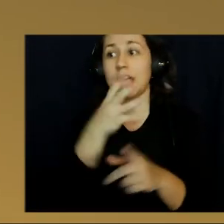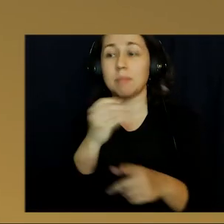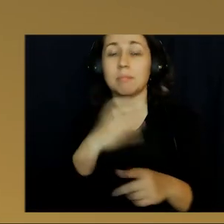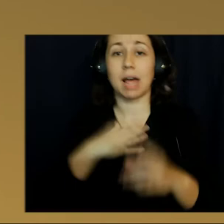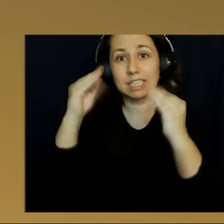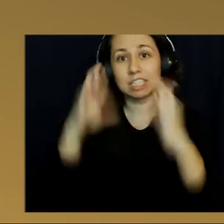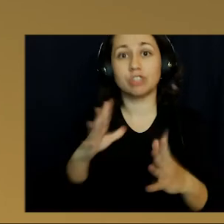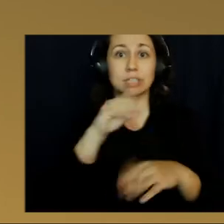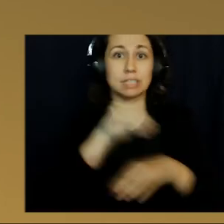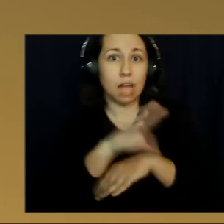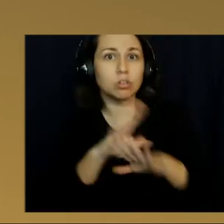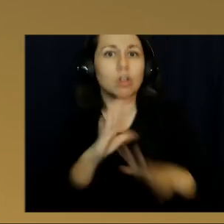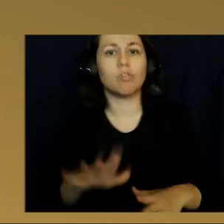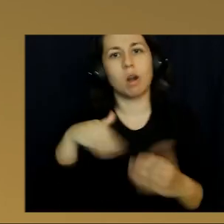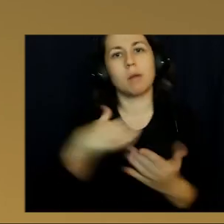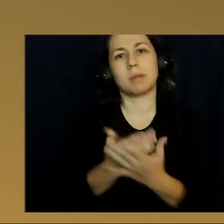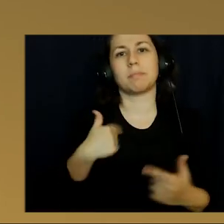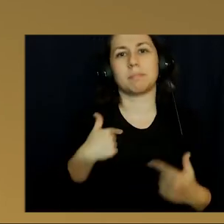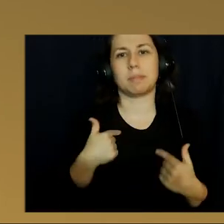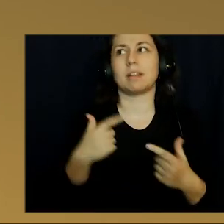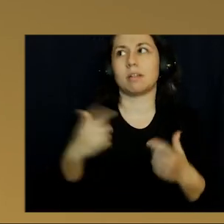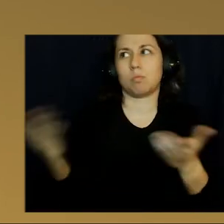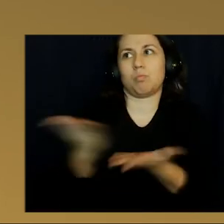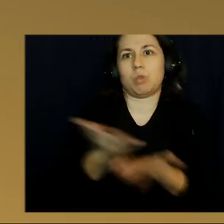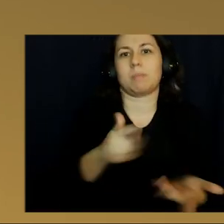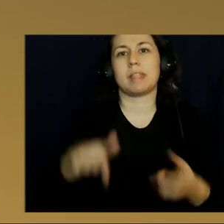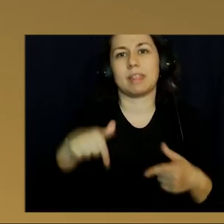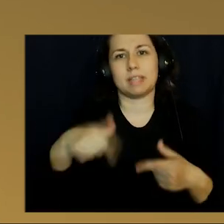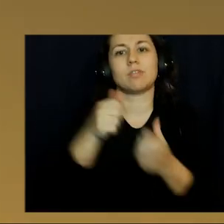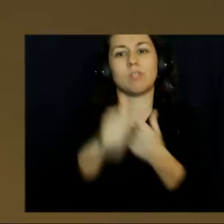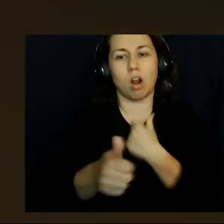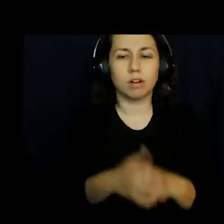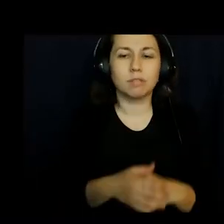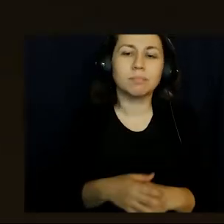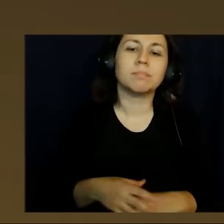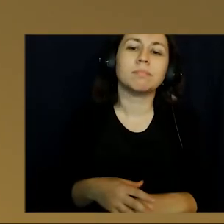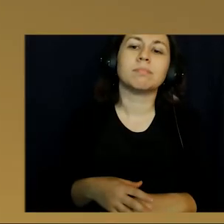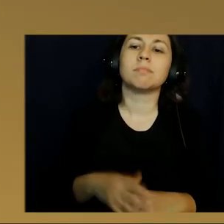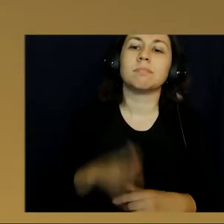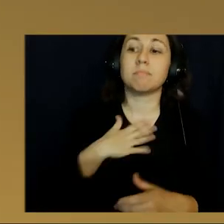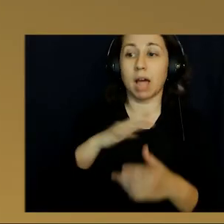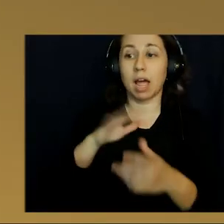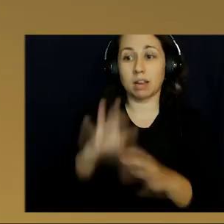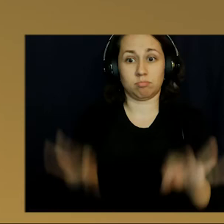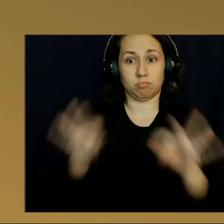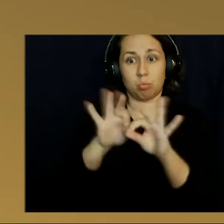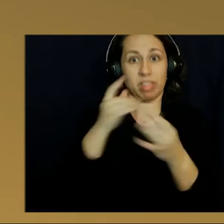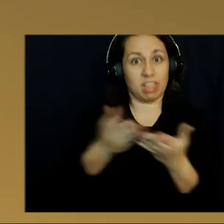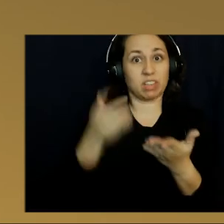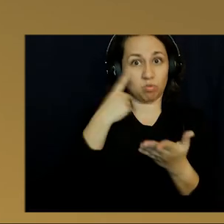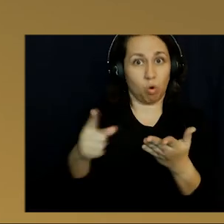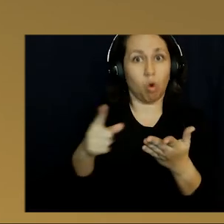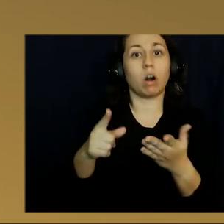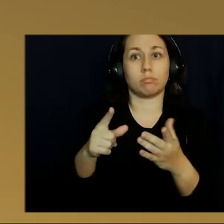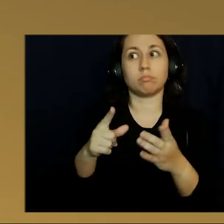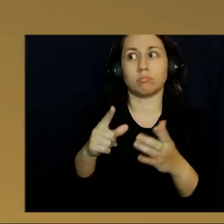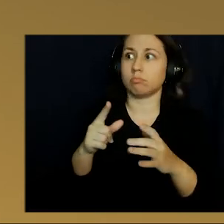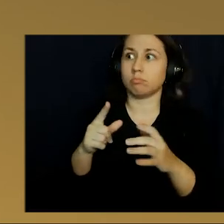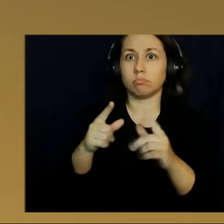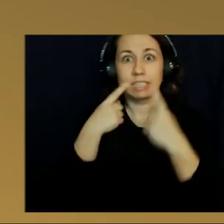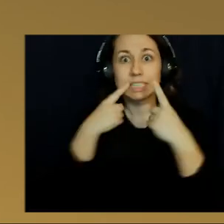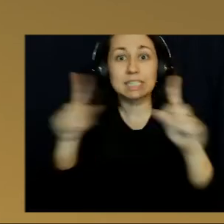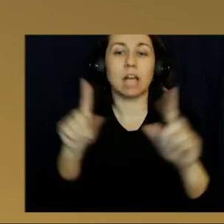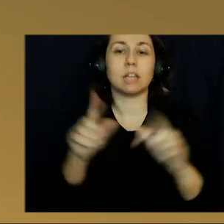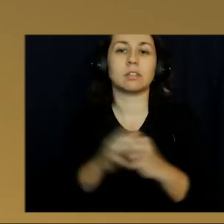padres, mis hermanas, maestros, consejeros por traerme hasta acá. Mi clave para el éxito es forjar